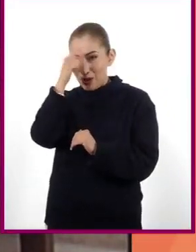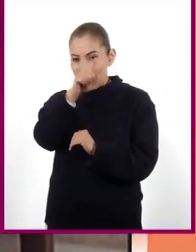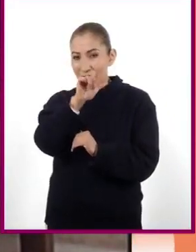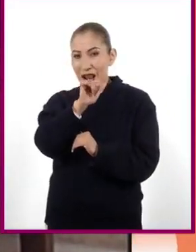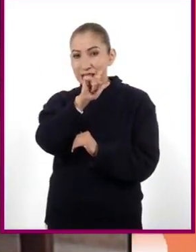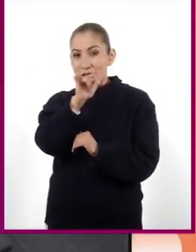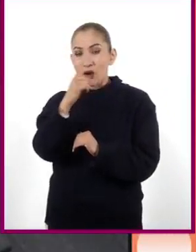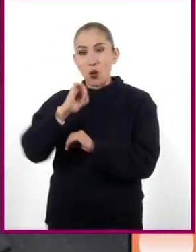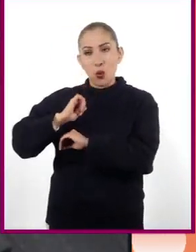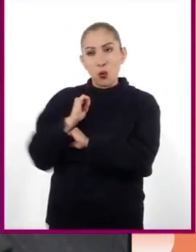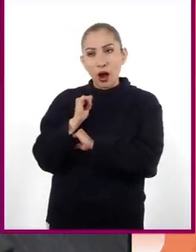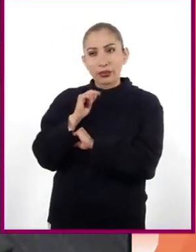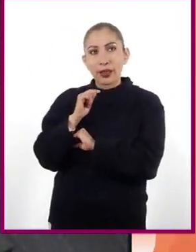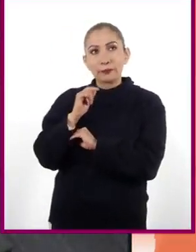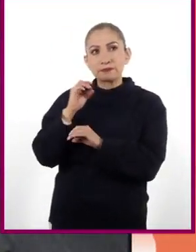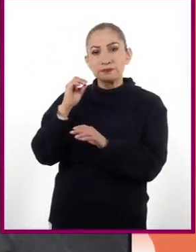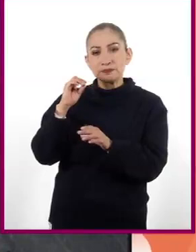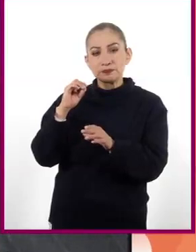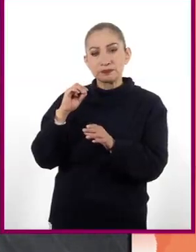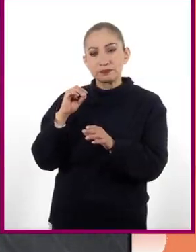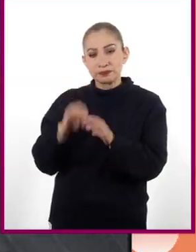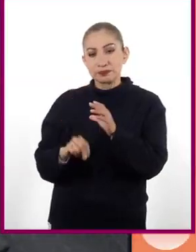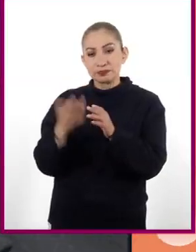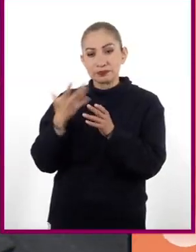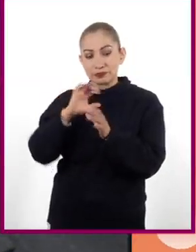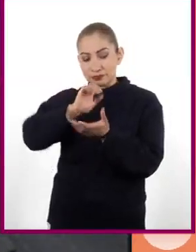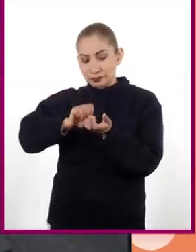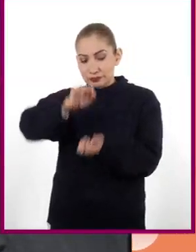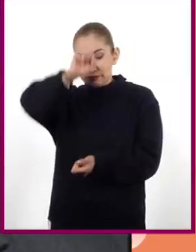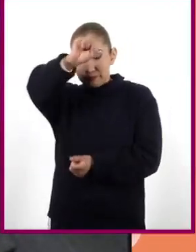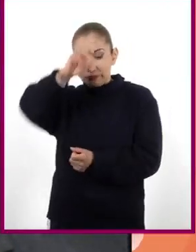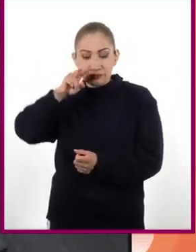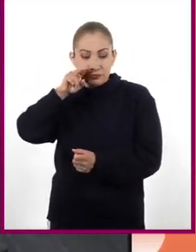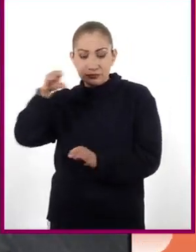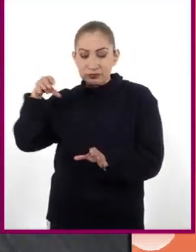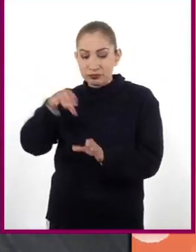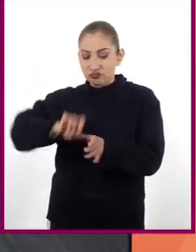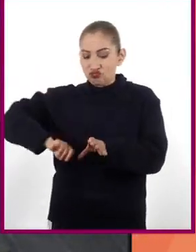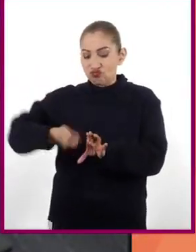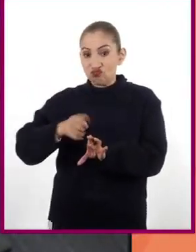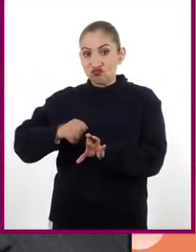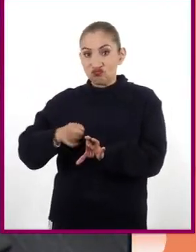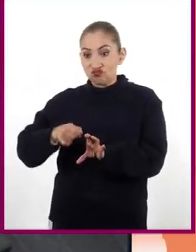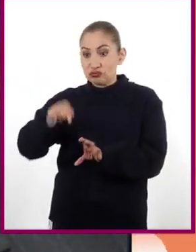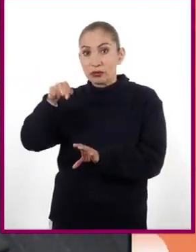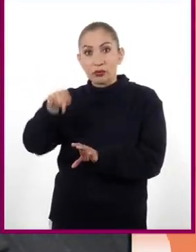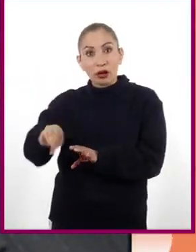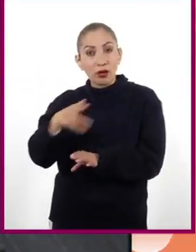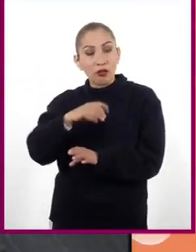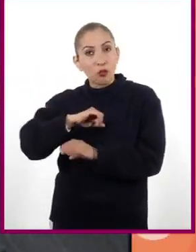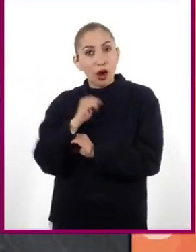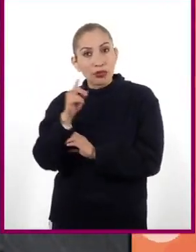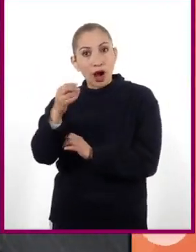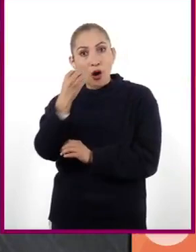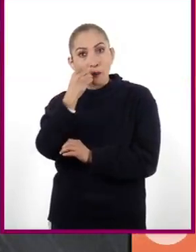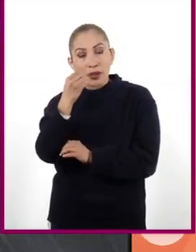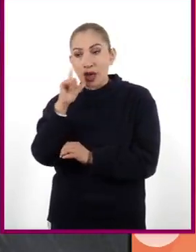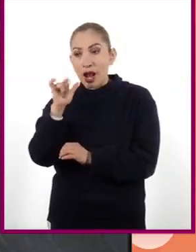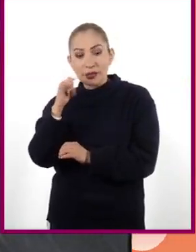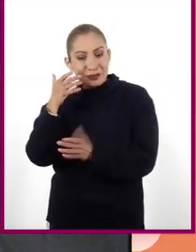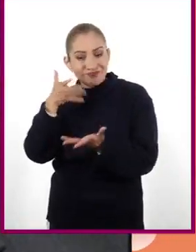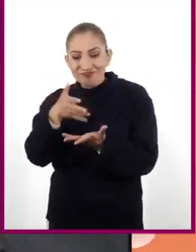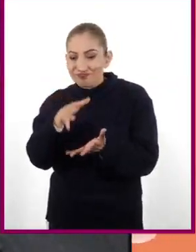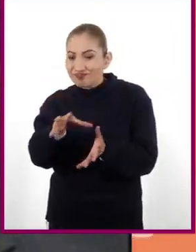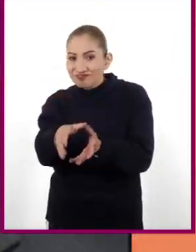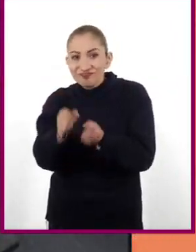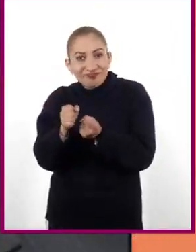ejemplo, guarda en un arcón debidamente cerrado con llave las provisiones y Lázaro no puede